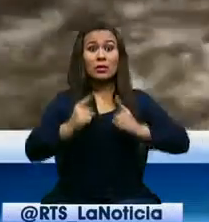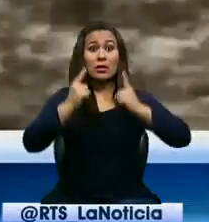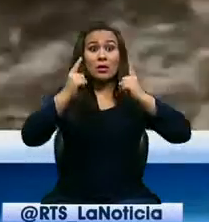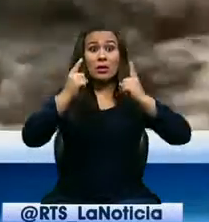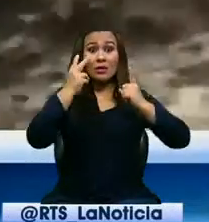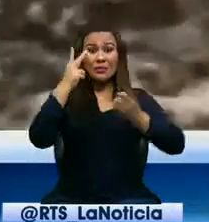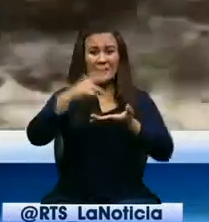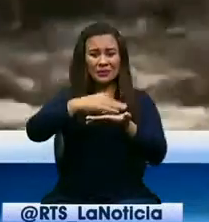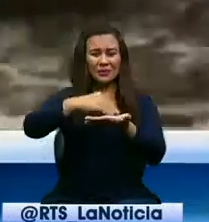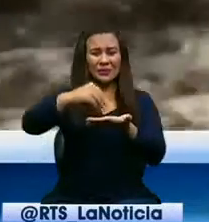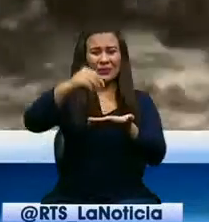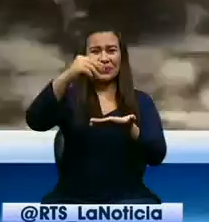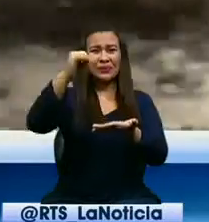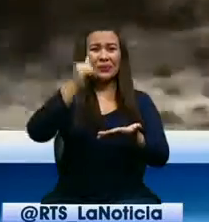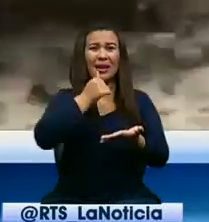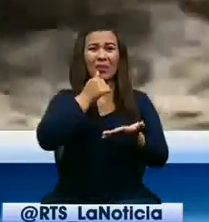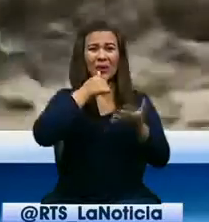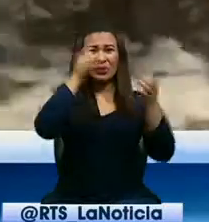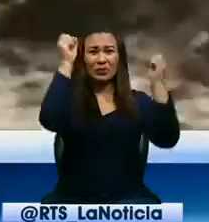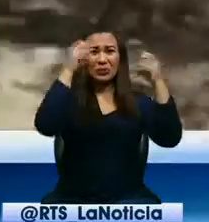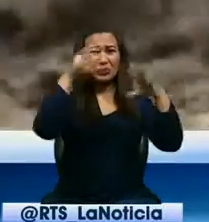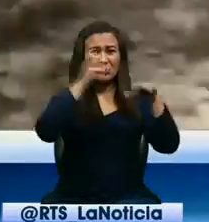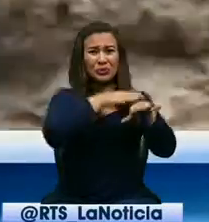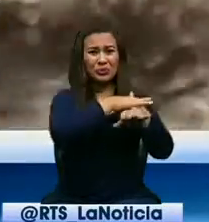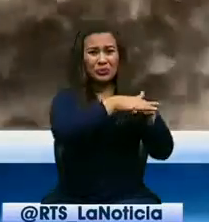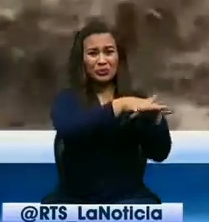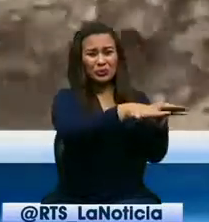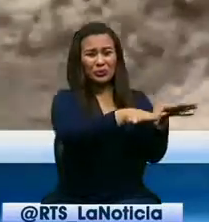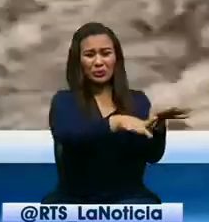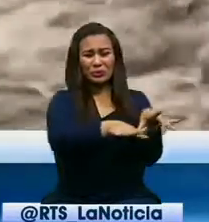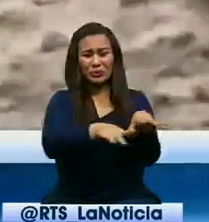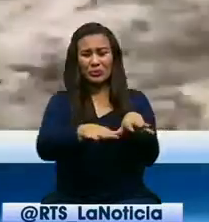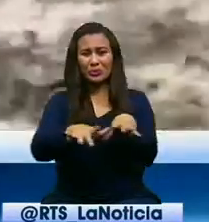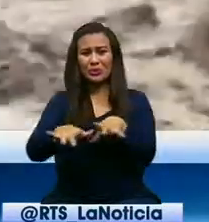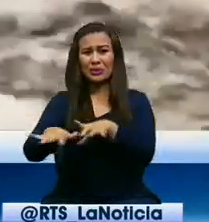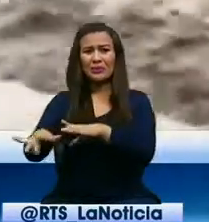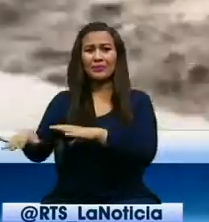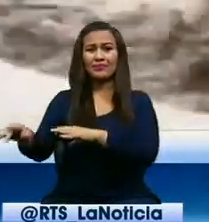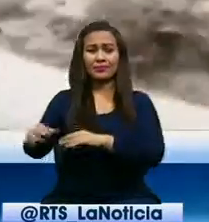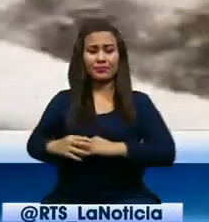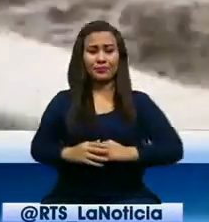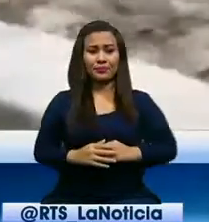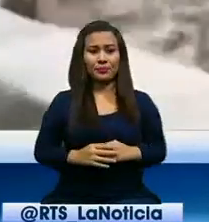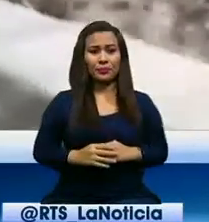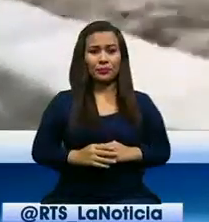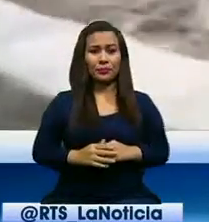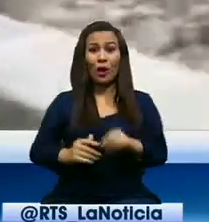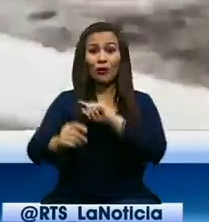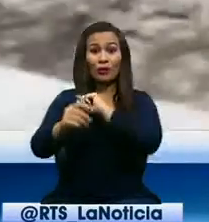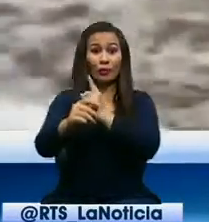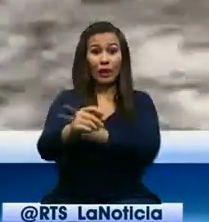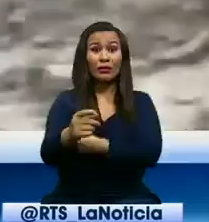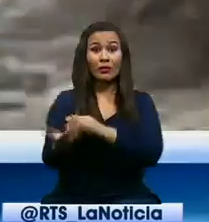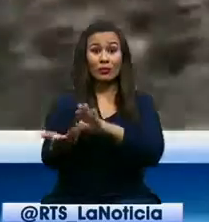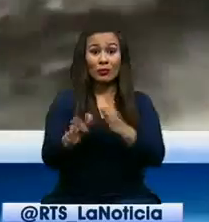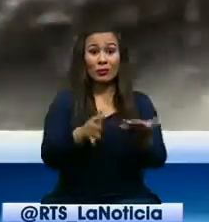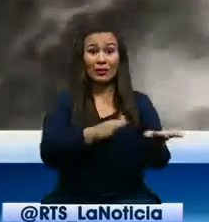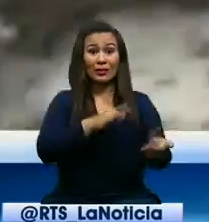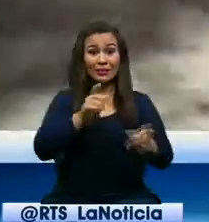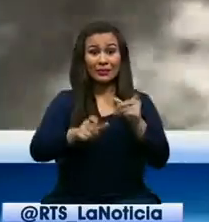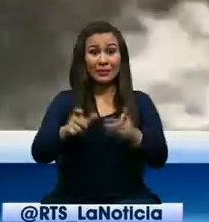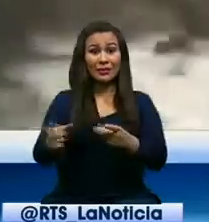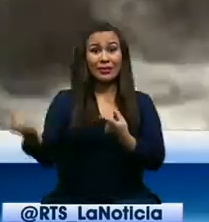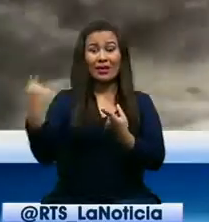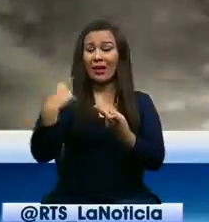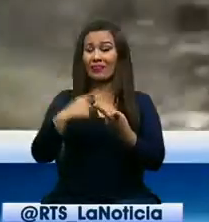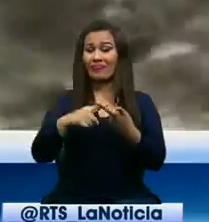este momento. Esto es Quirio, la quebrada de Quirio. En Chosica vemos la fuerza y la magnitud del hueco.